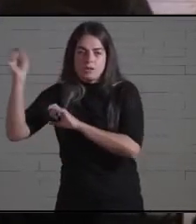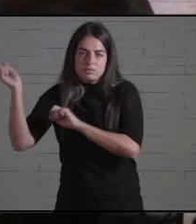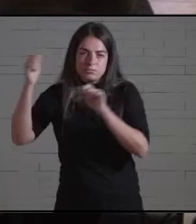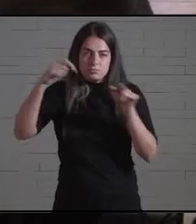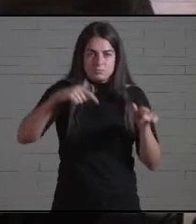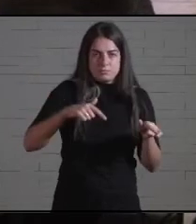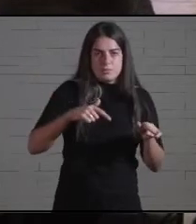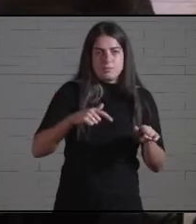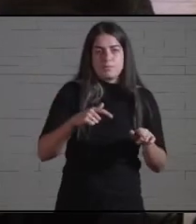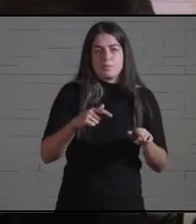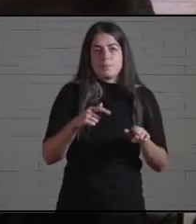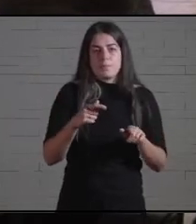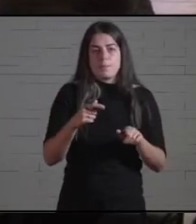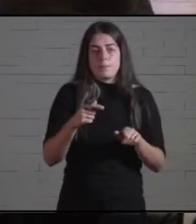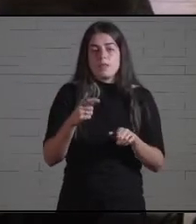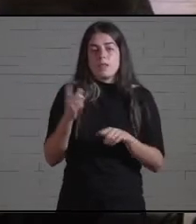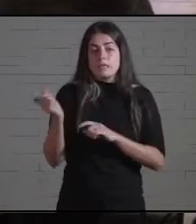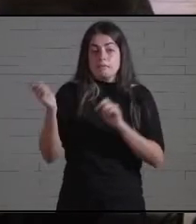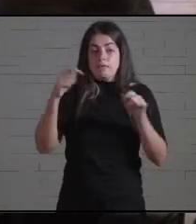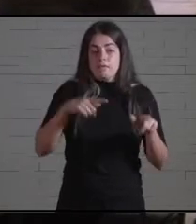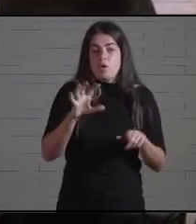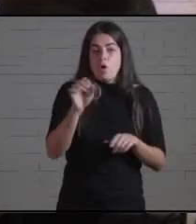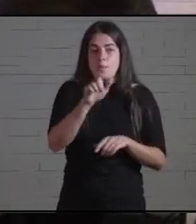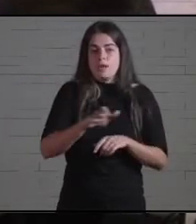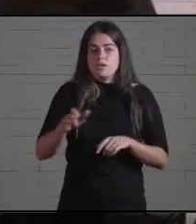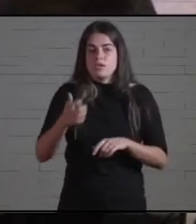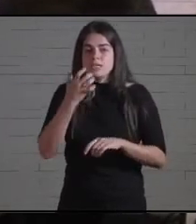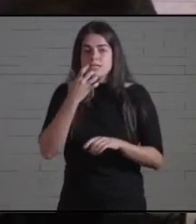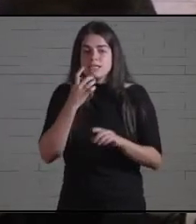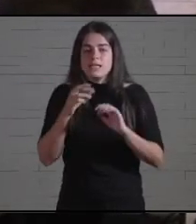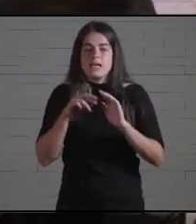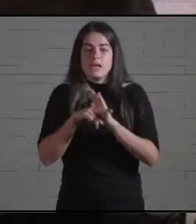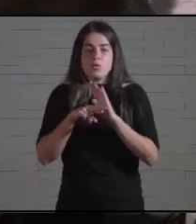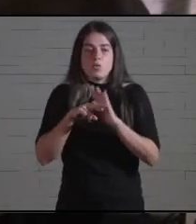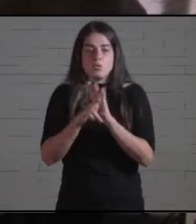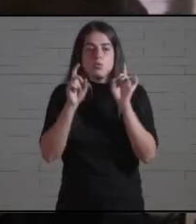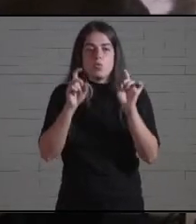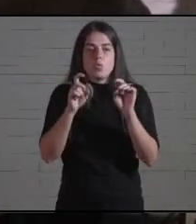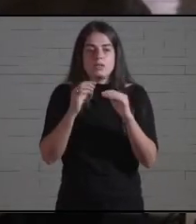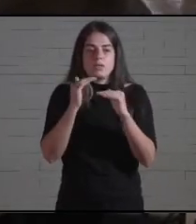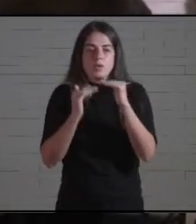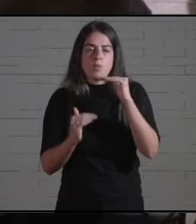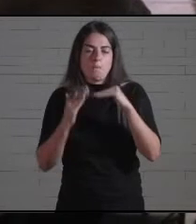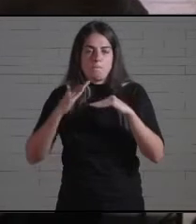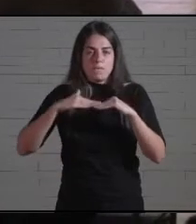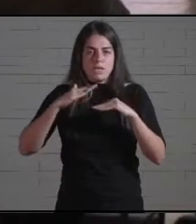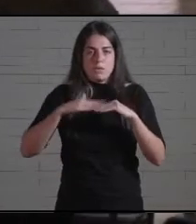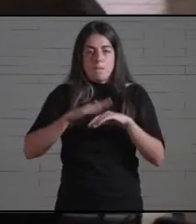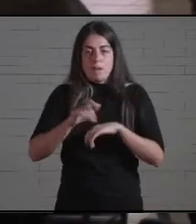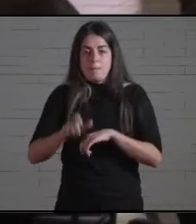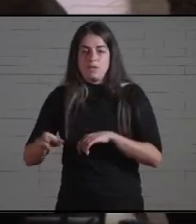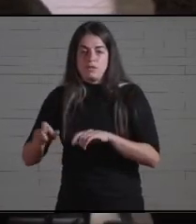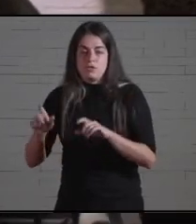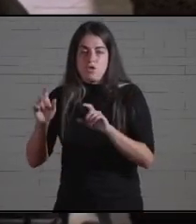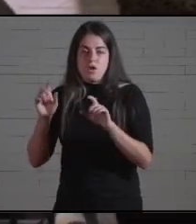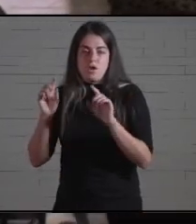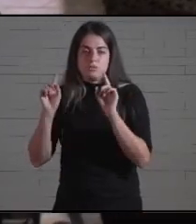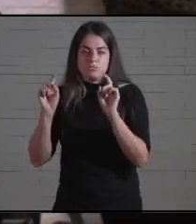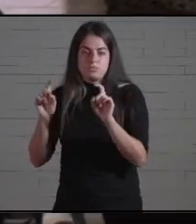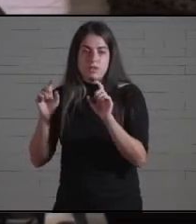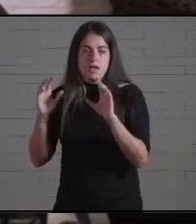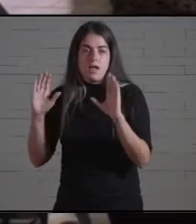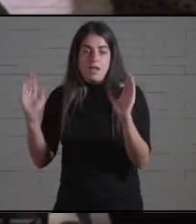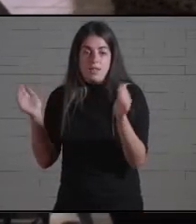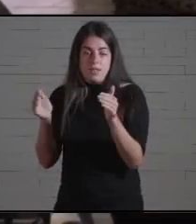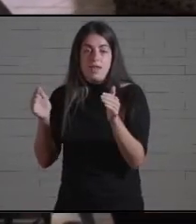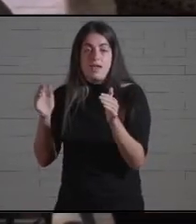migrante y las personas con recursos educativos bajos. También para los jóvenes, y entonces es